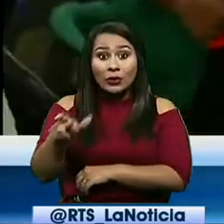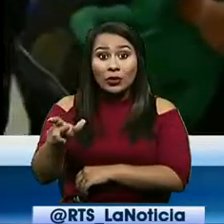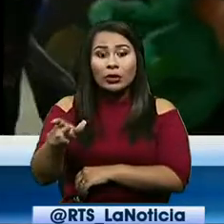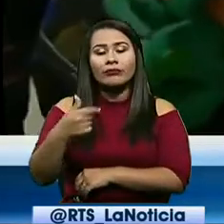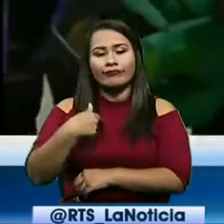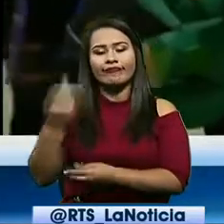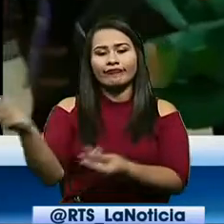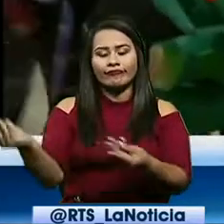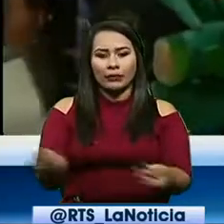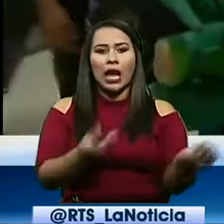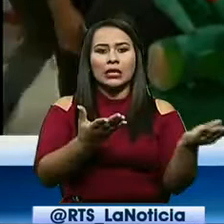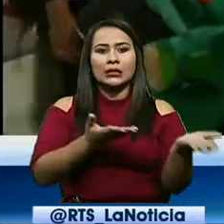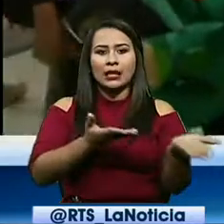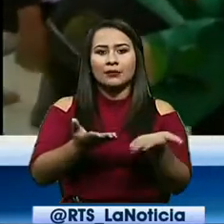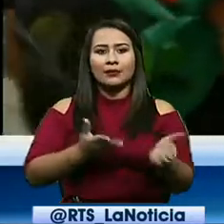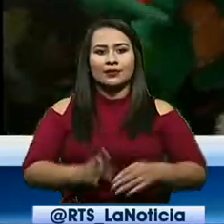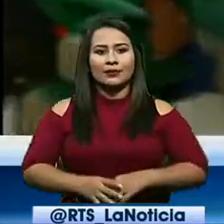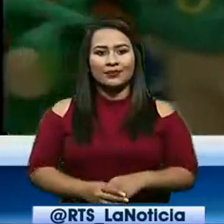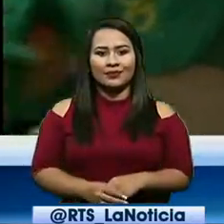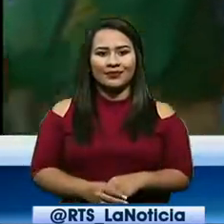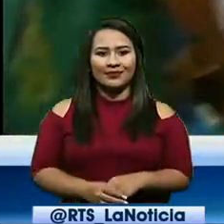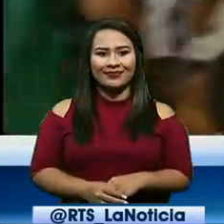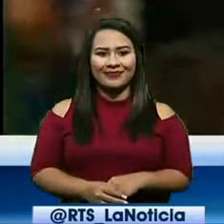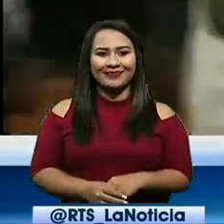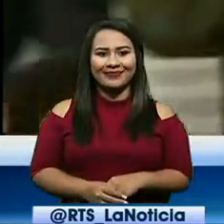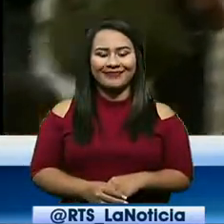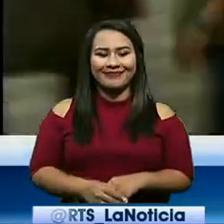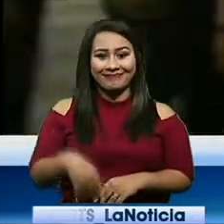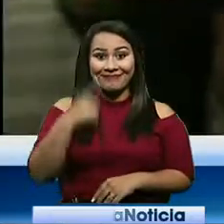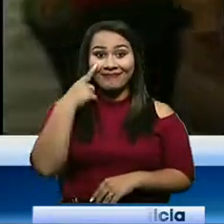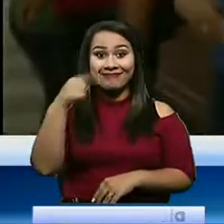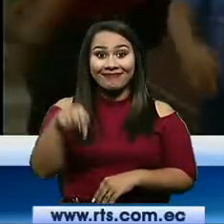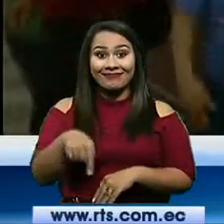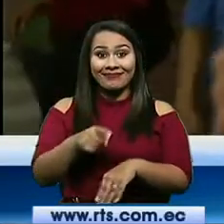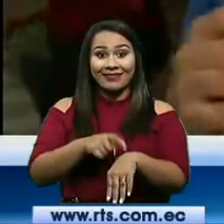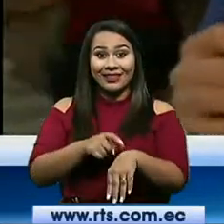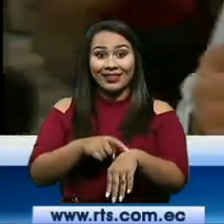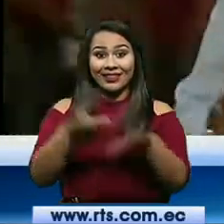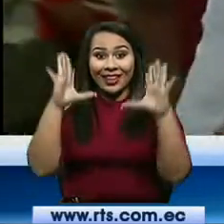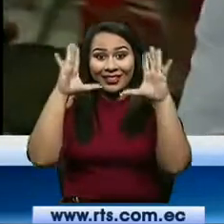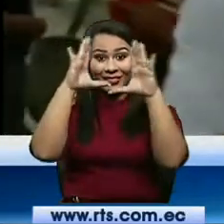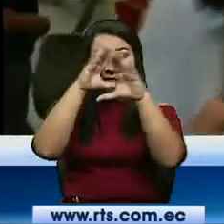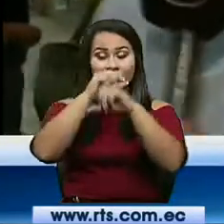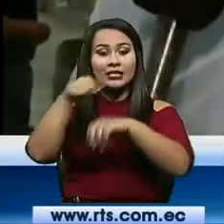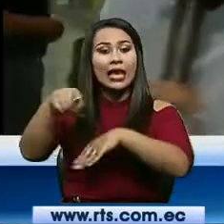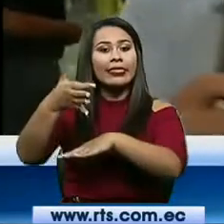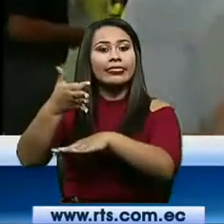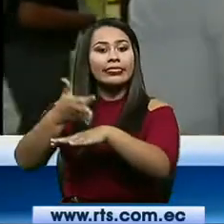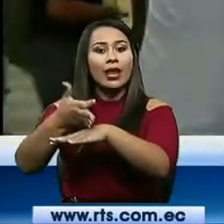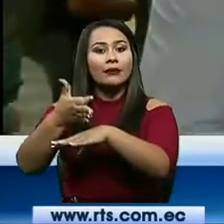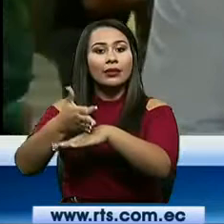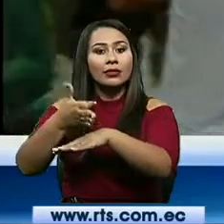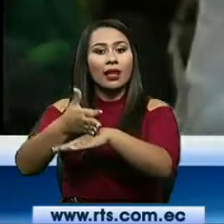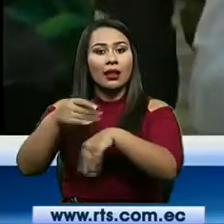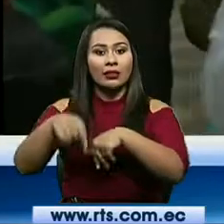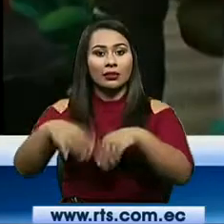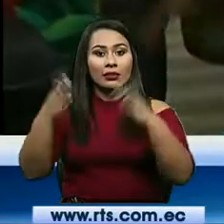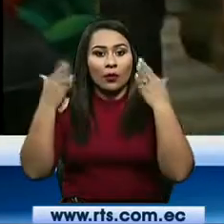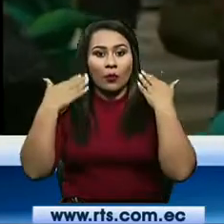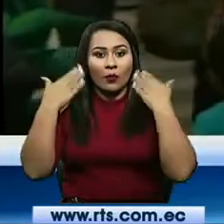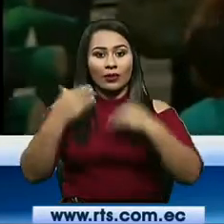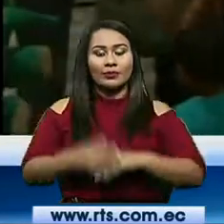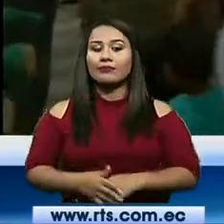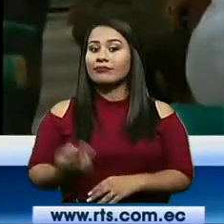servicio. Perfecto, muchísimas gracias. Bueno, esa es la situación que se vive a esta hora de la noche por acá por la terminal terrestre de Guayaquil, en donde nosotros